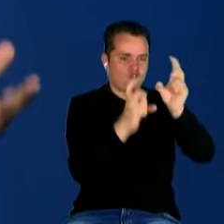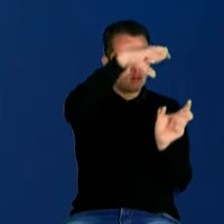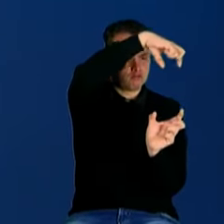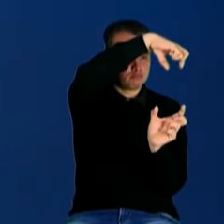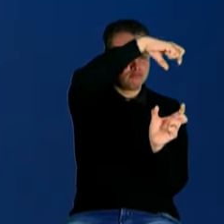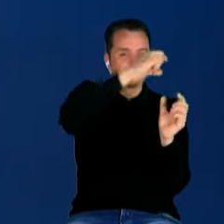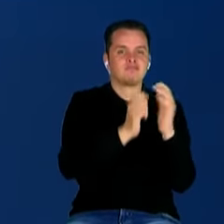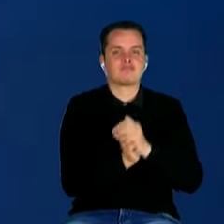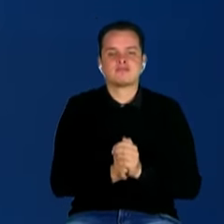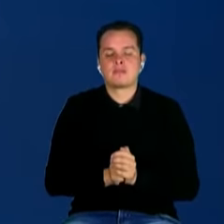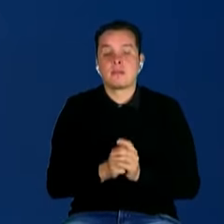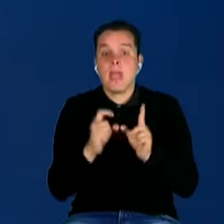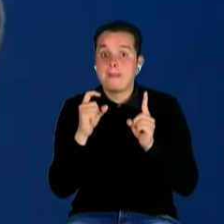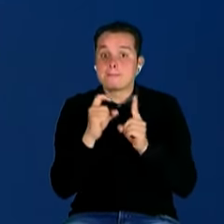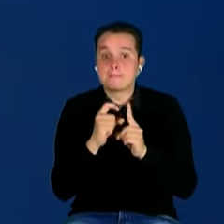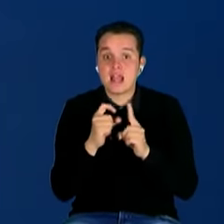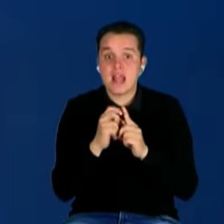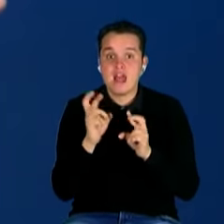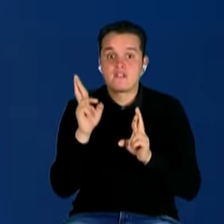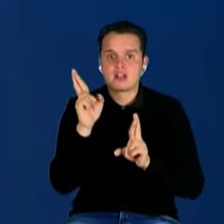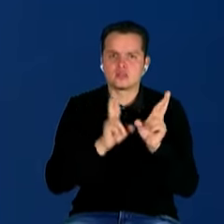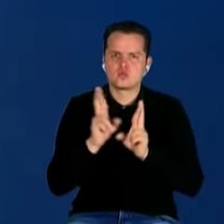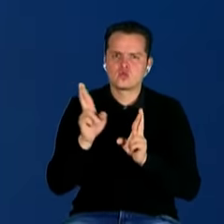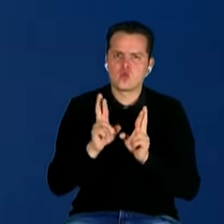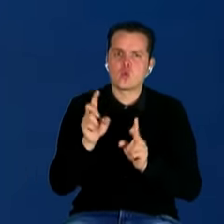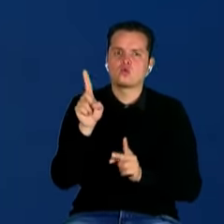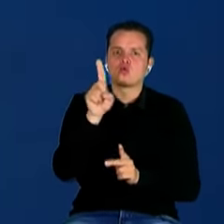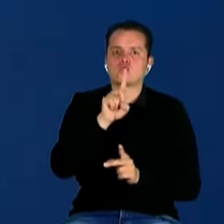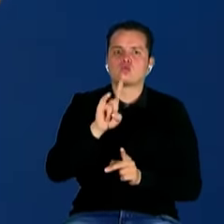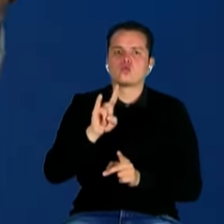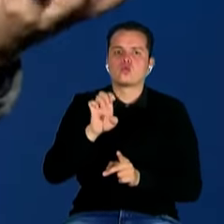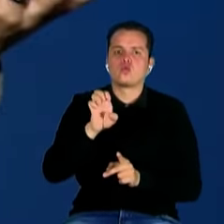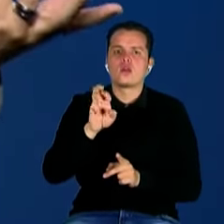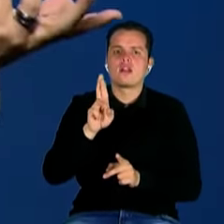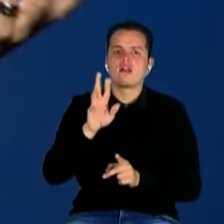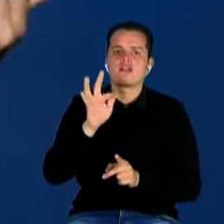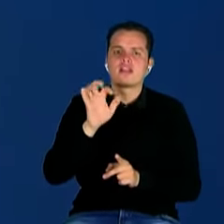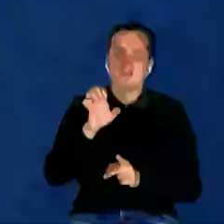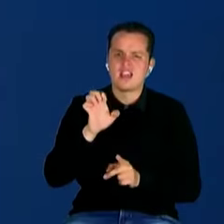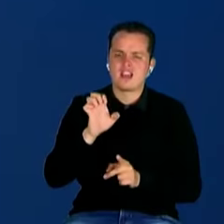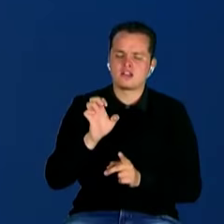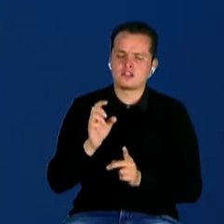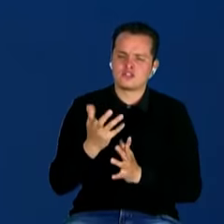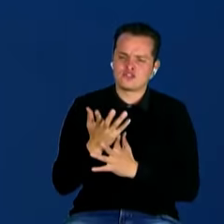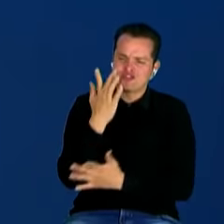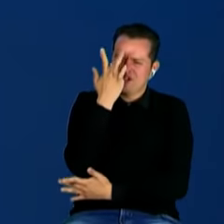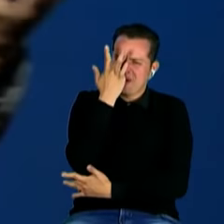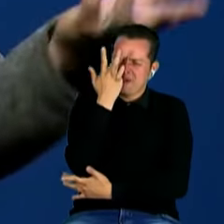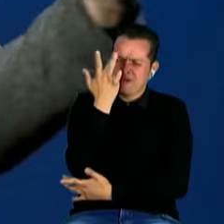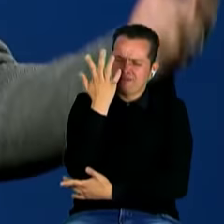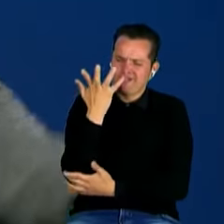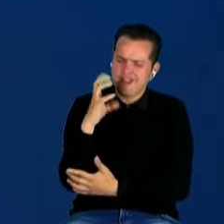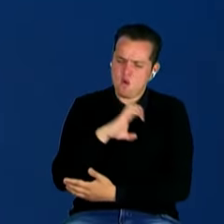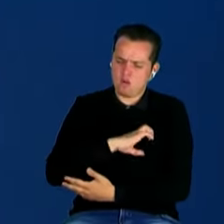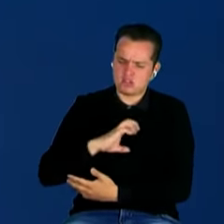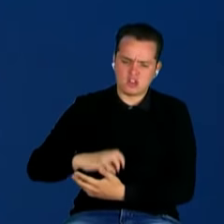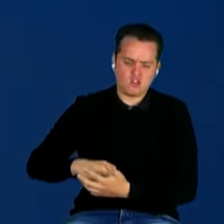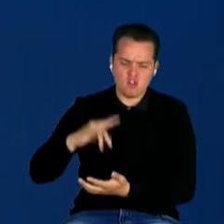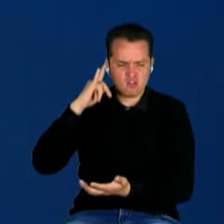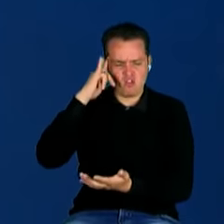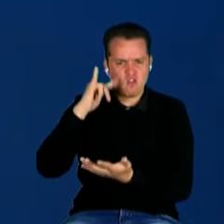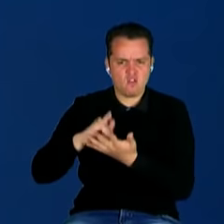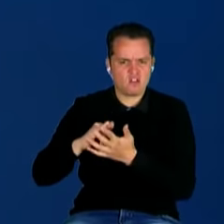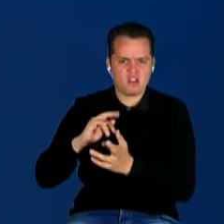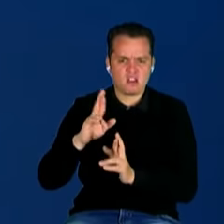La palabra suerte, así que me generó esa curiosidad, la palabra suerte, y por qué un cristiano no cree en la